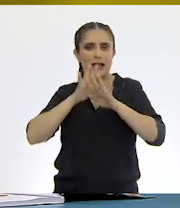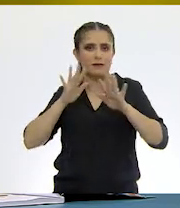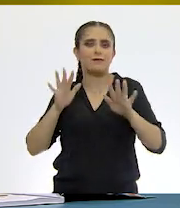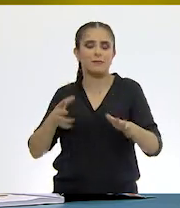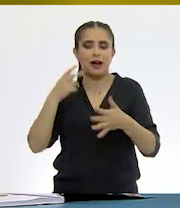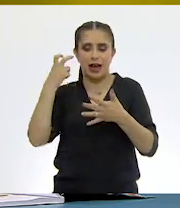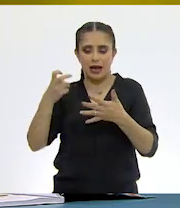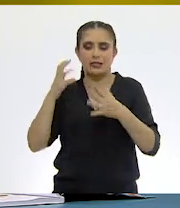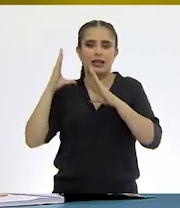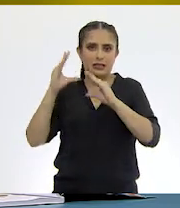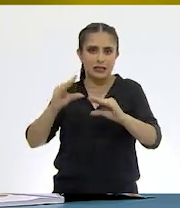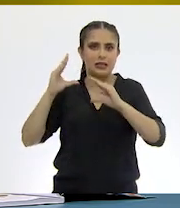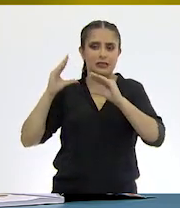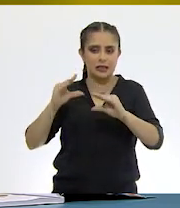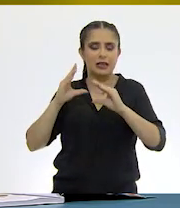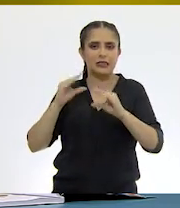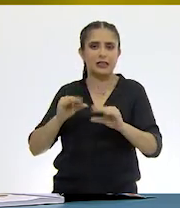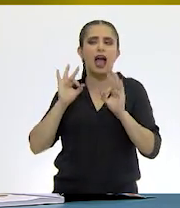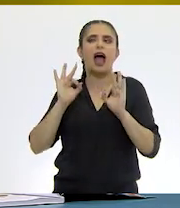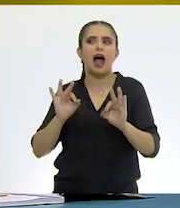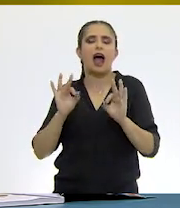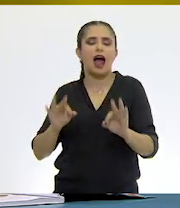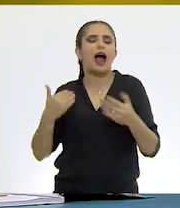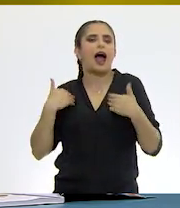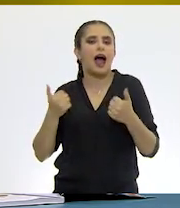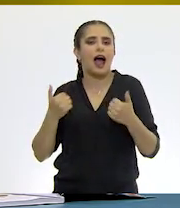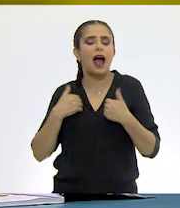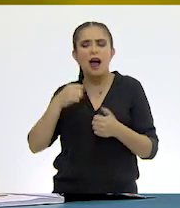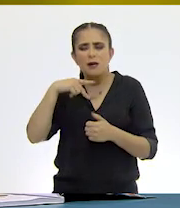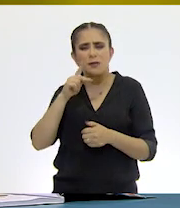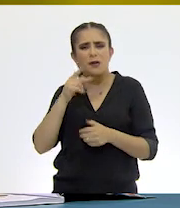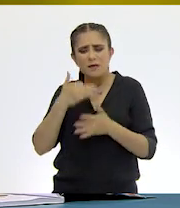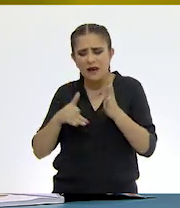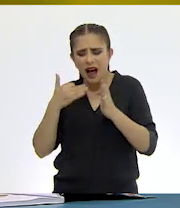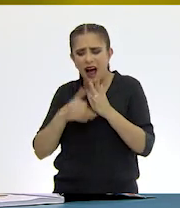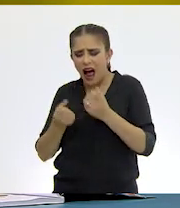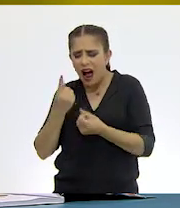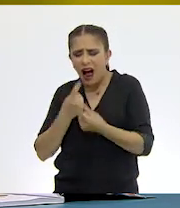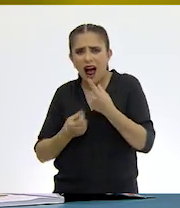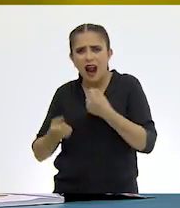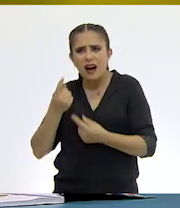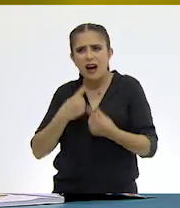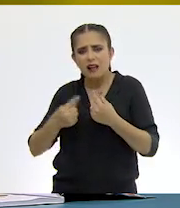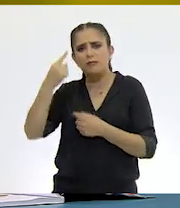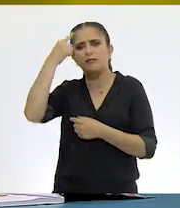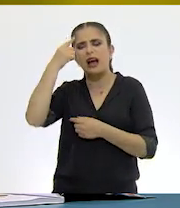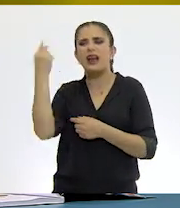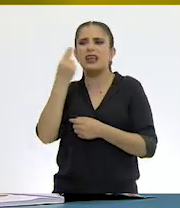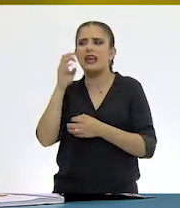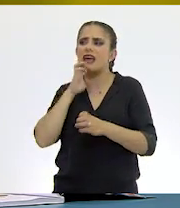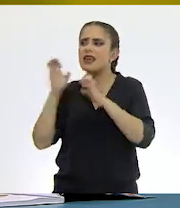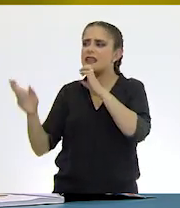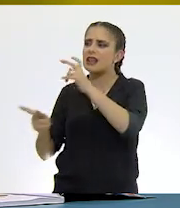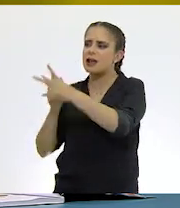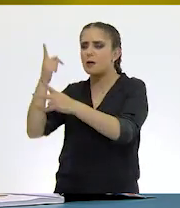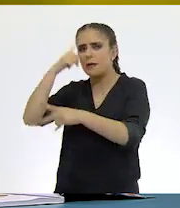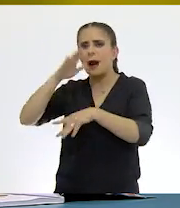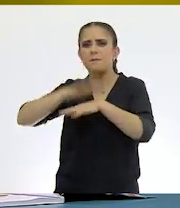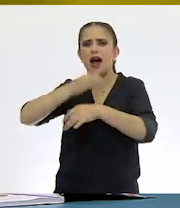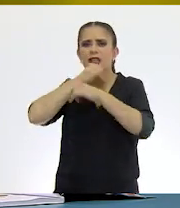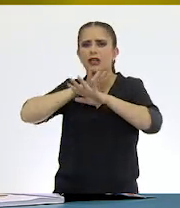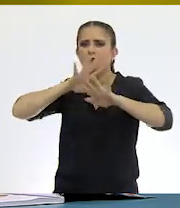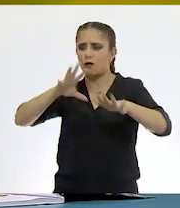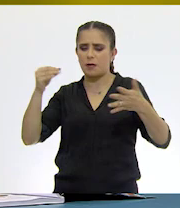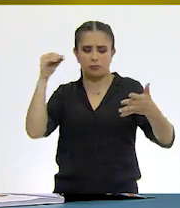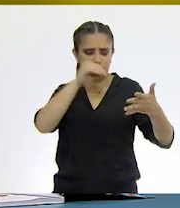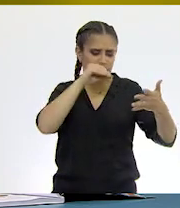muy precisa o le faltaban datos y decidimos elaborar una entrevista. Y en este caso,